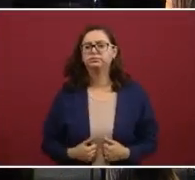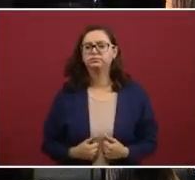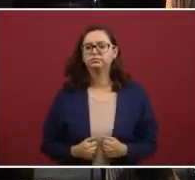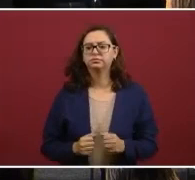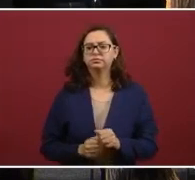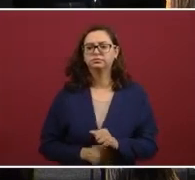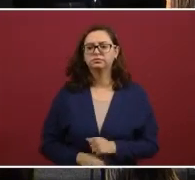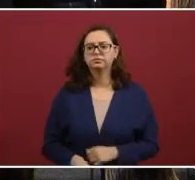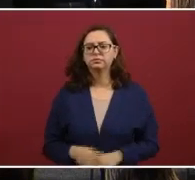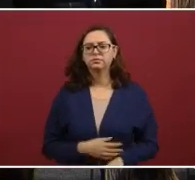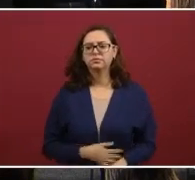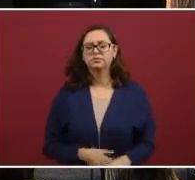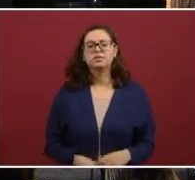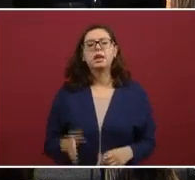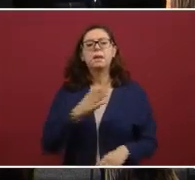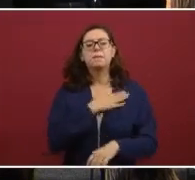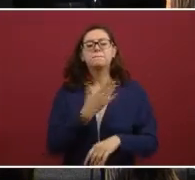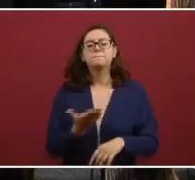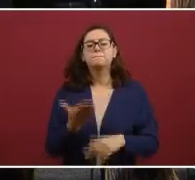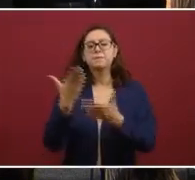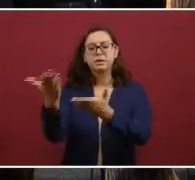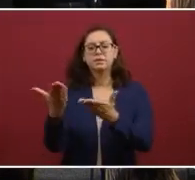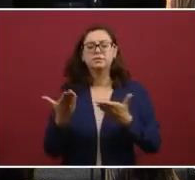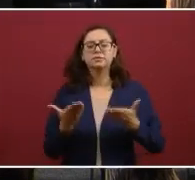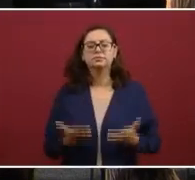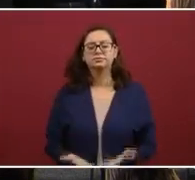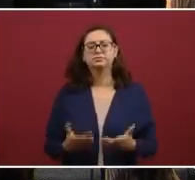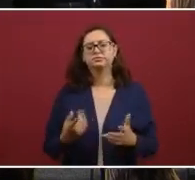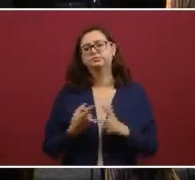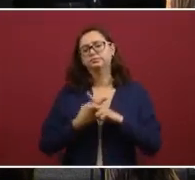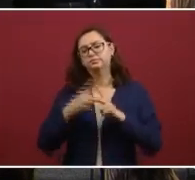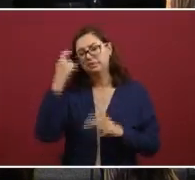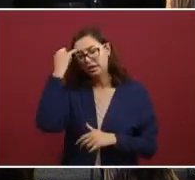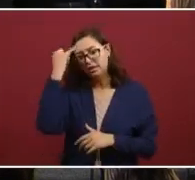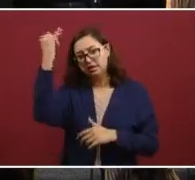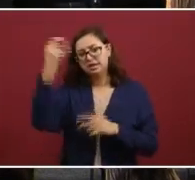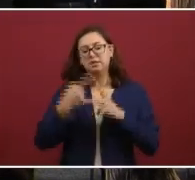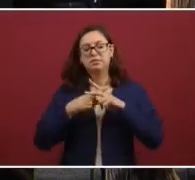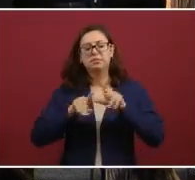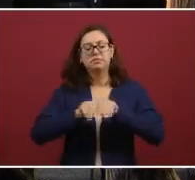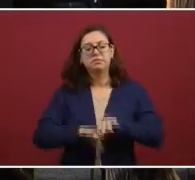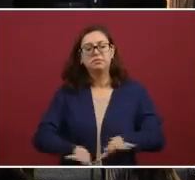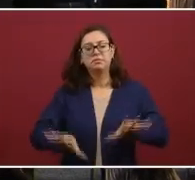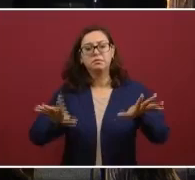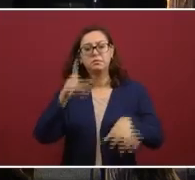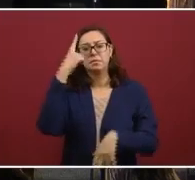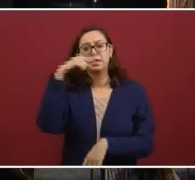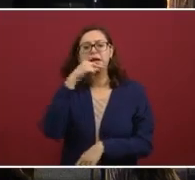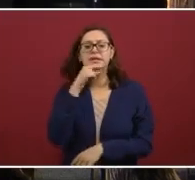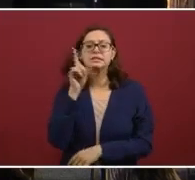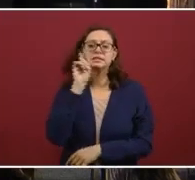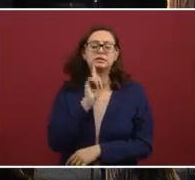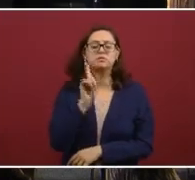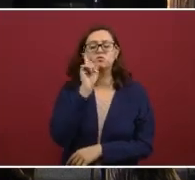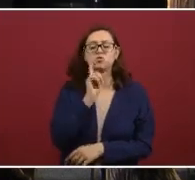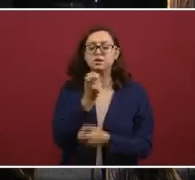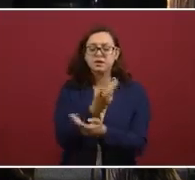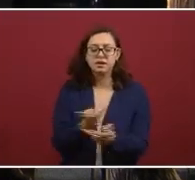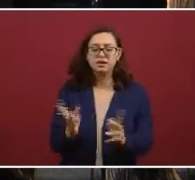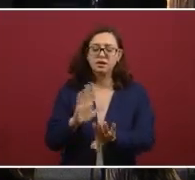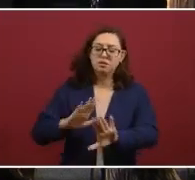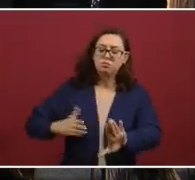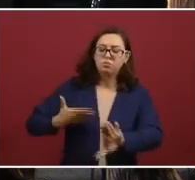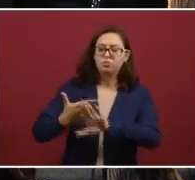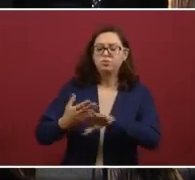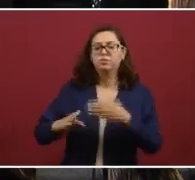de la iniciativa Spotlight para eliminar la violencia contra las mujeres y las niñas. Acompañan al licenciado Andrés Manuel